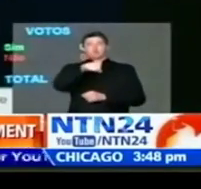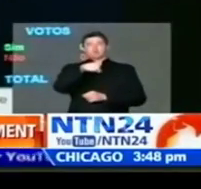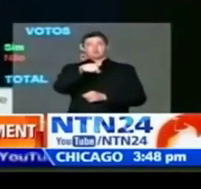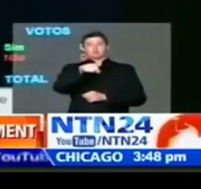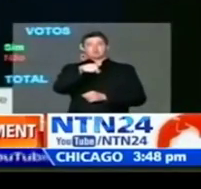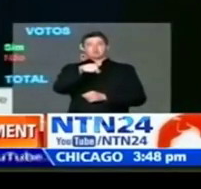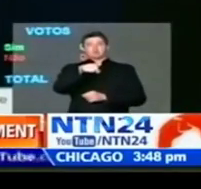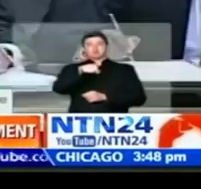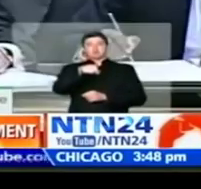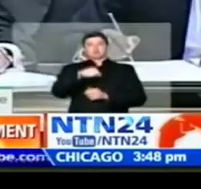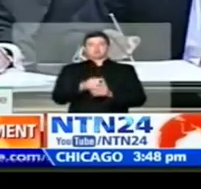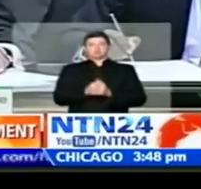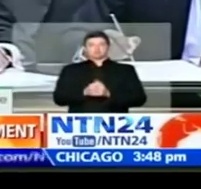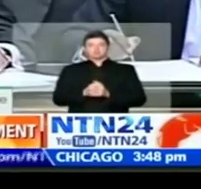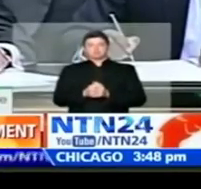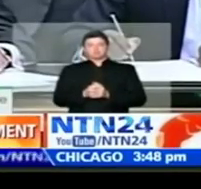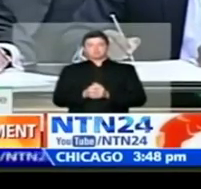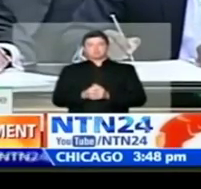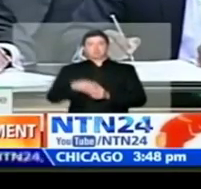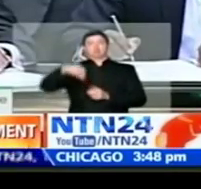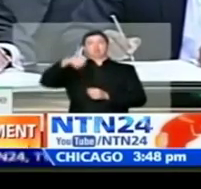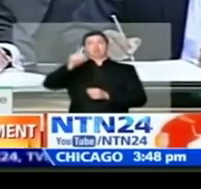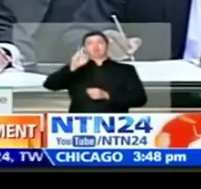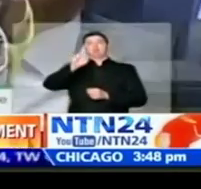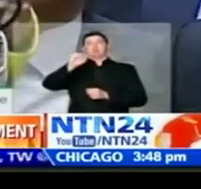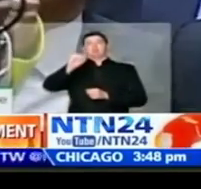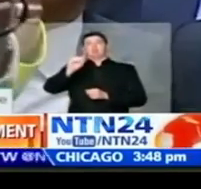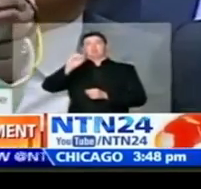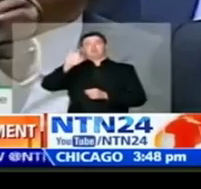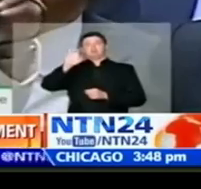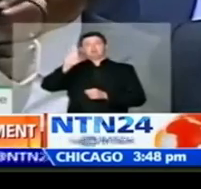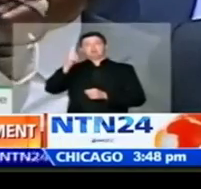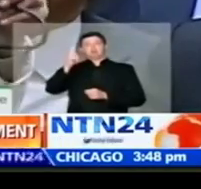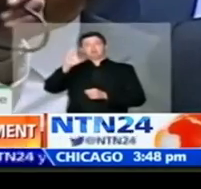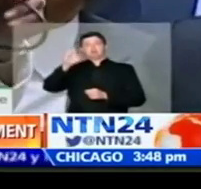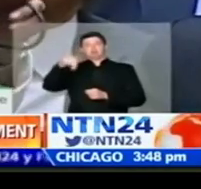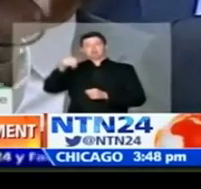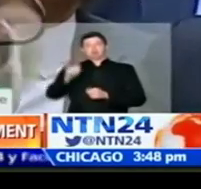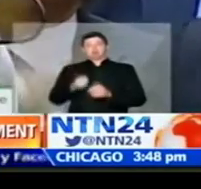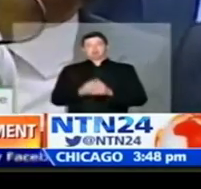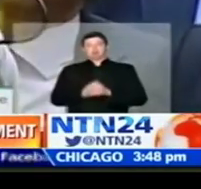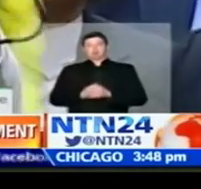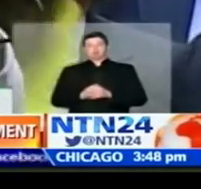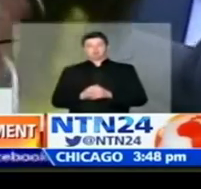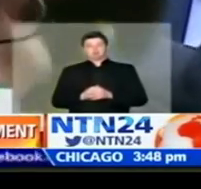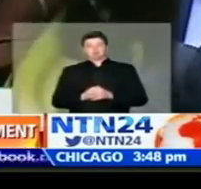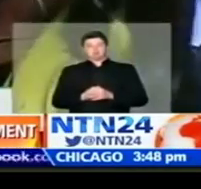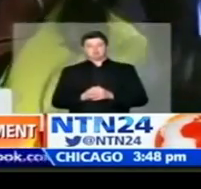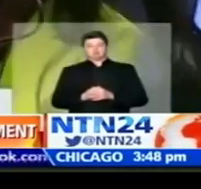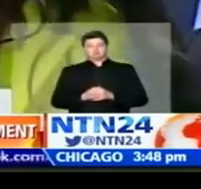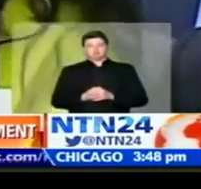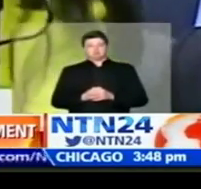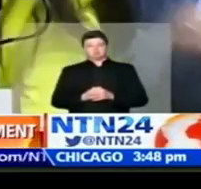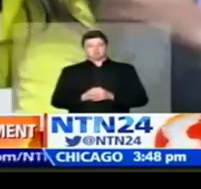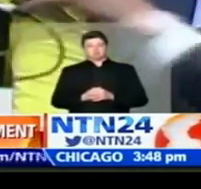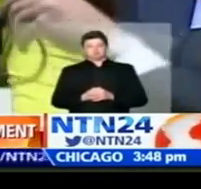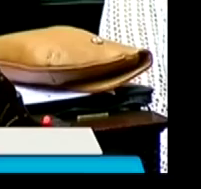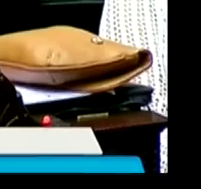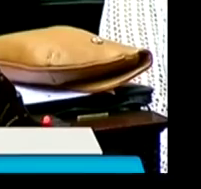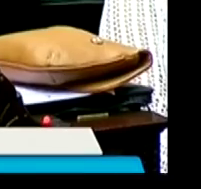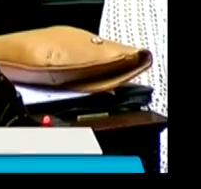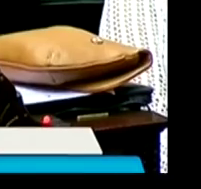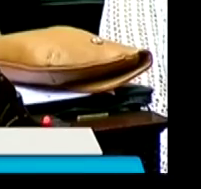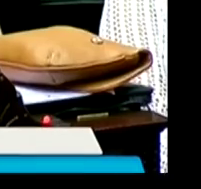viene recorriendo el gobierno Macri. Para tener una idea de la repercusión de esa medida, medios brasileños han señalado que pueden suponer